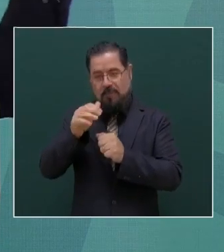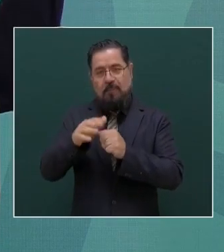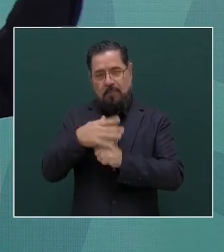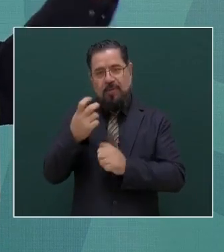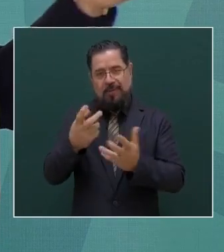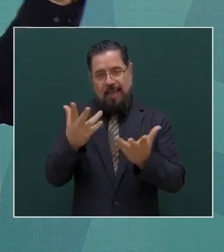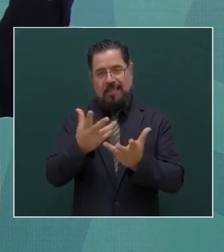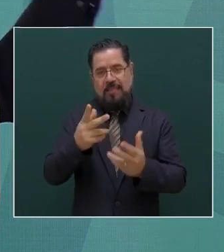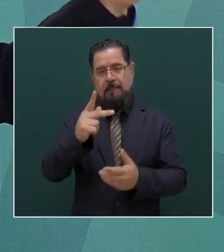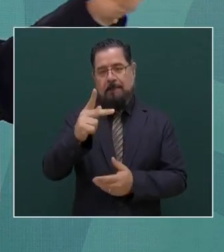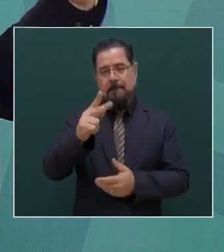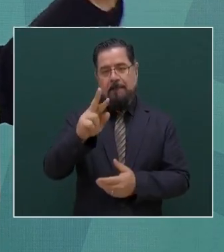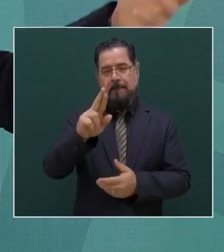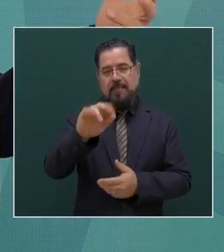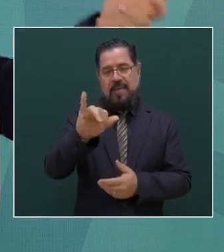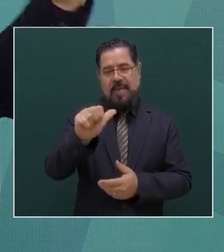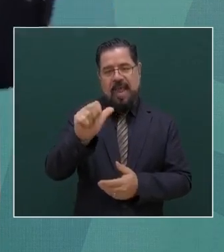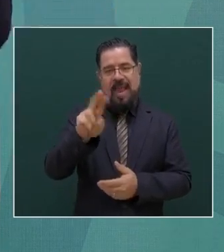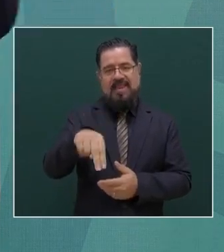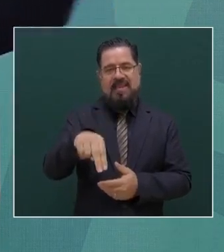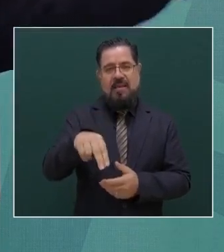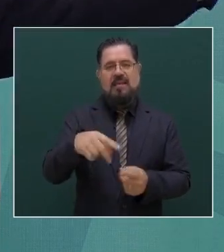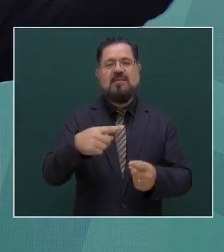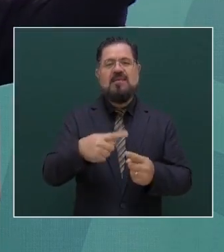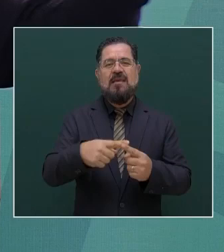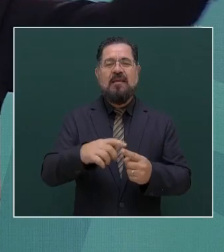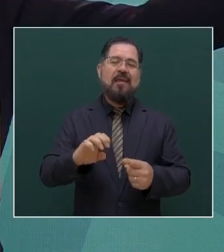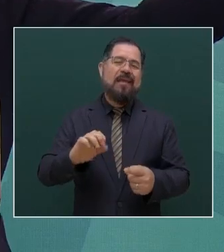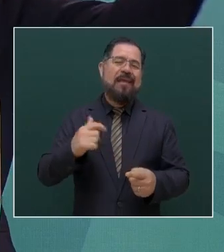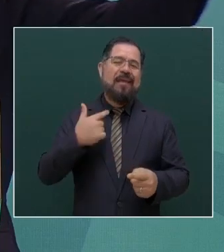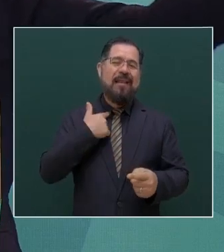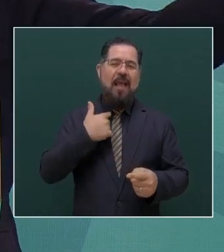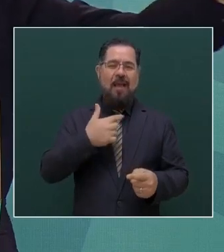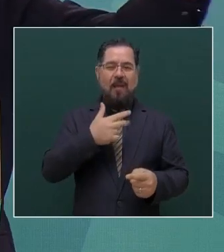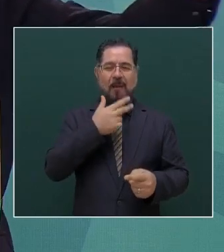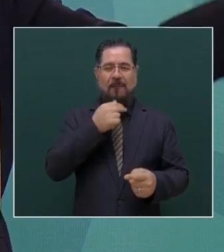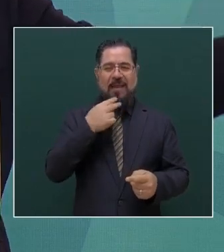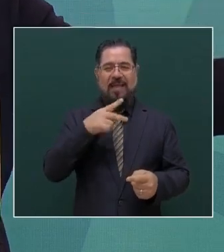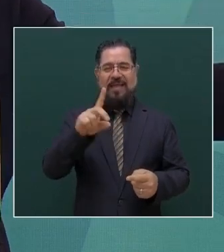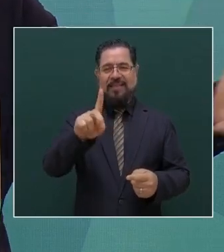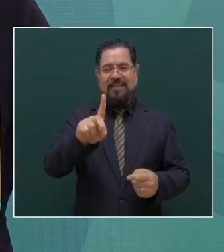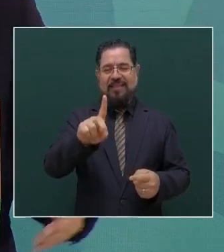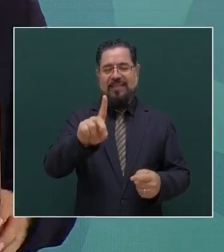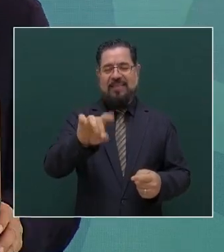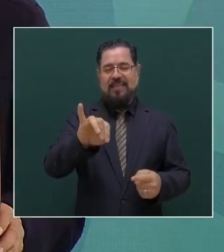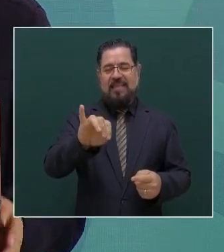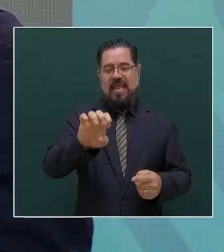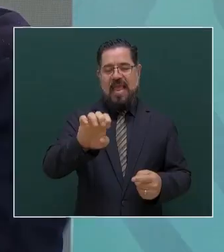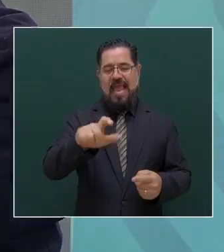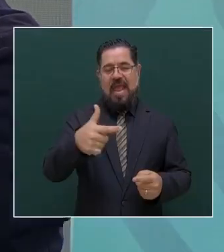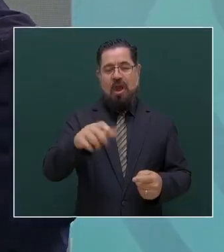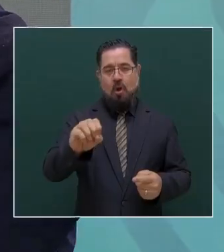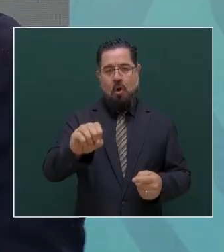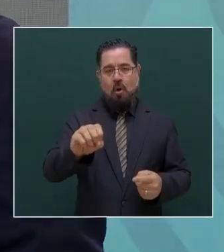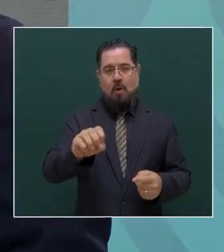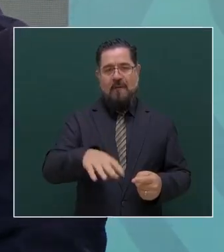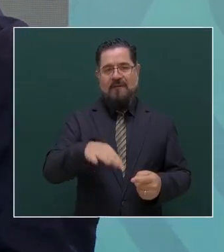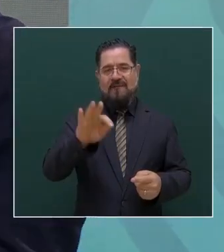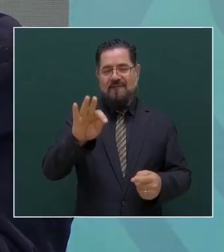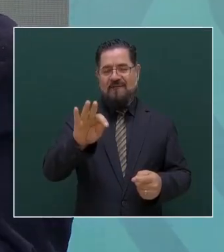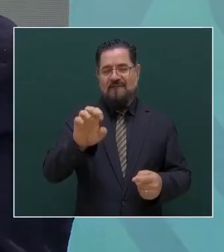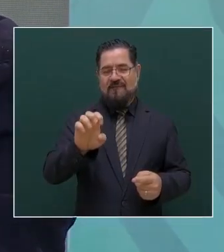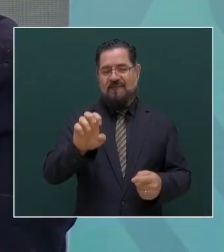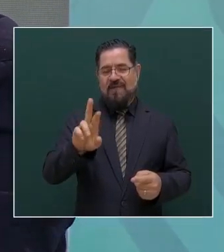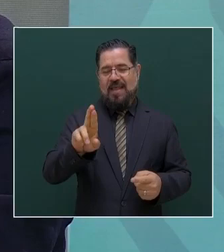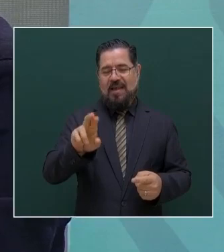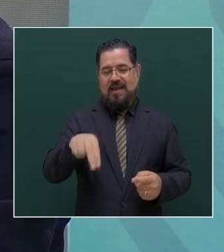Diego Fernández de Ceballos y todos ellos eran los que repartían todos esos cargos, y lo